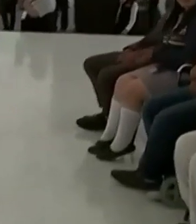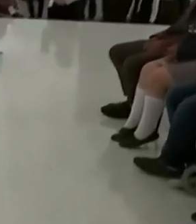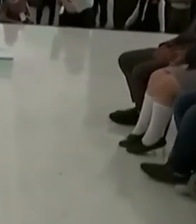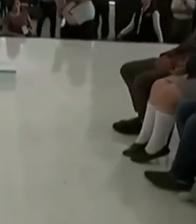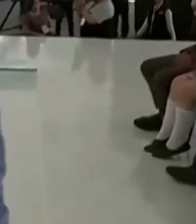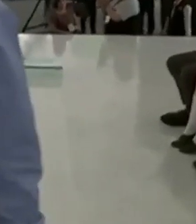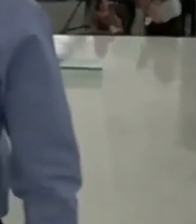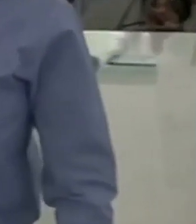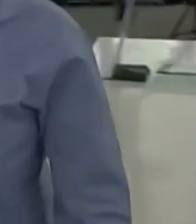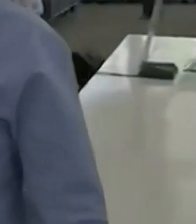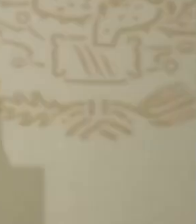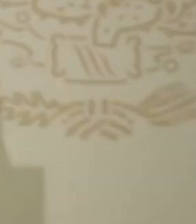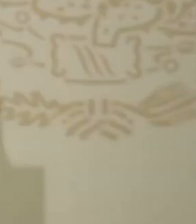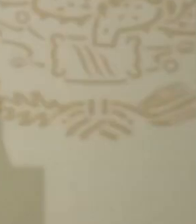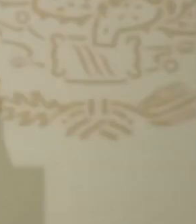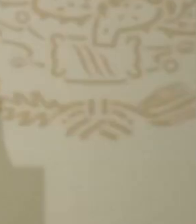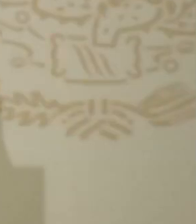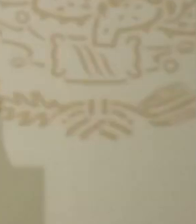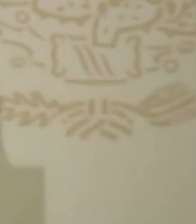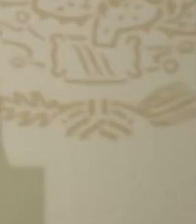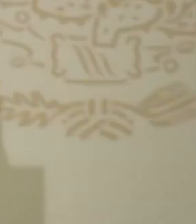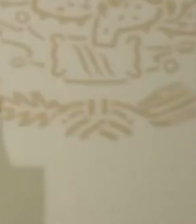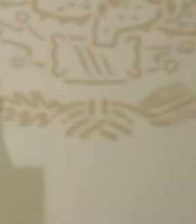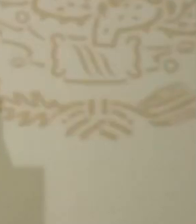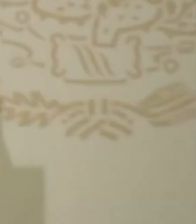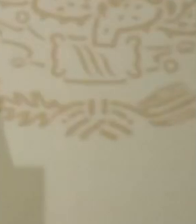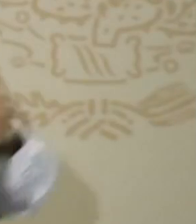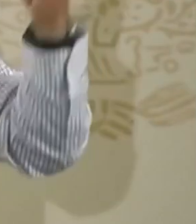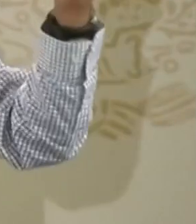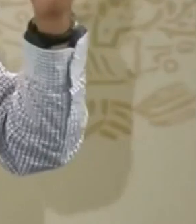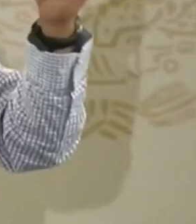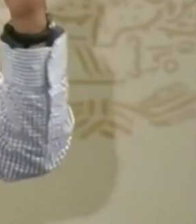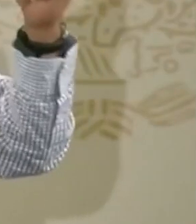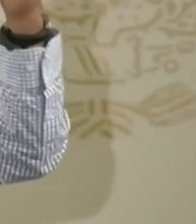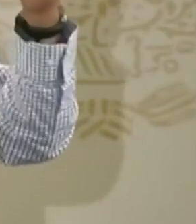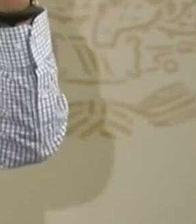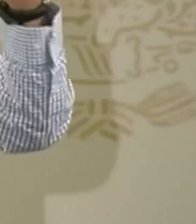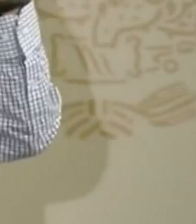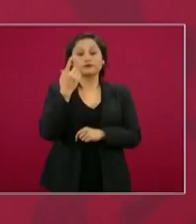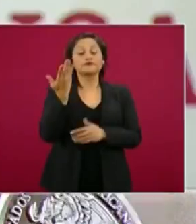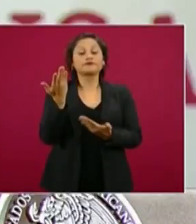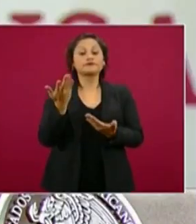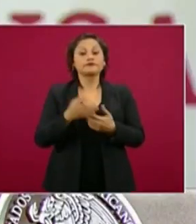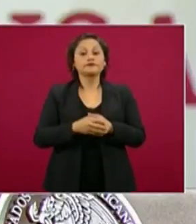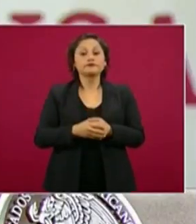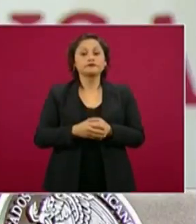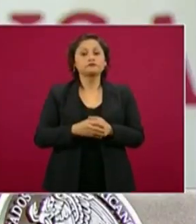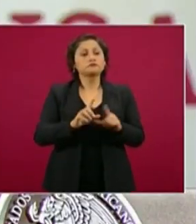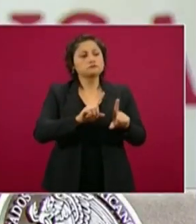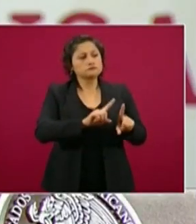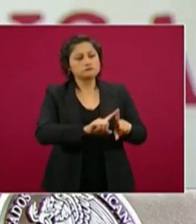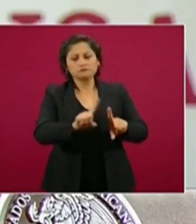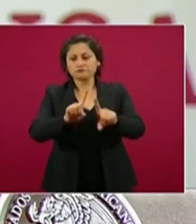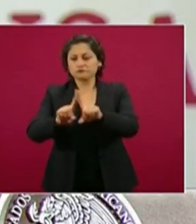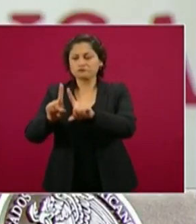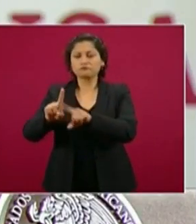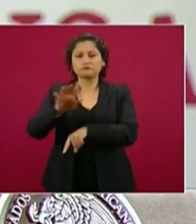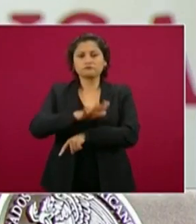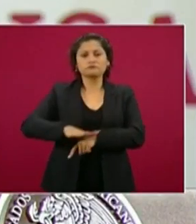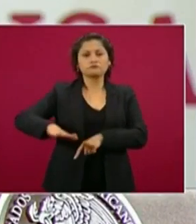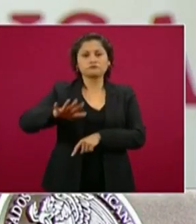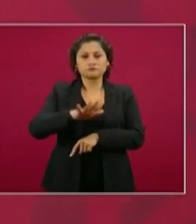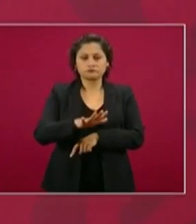esto es extraoficial. Lo único que se sabe es que va a haber esta audiencia, que va a ser trasladado. Y bueno, el general de división de 72